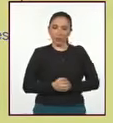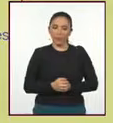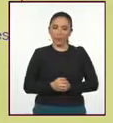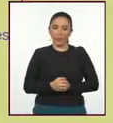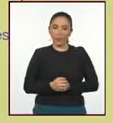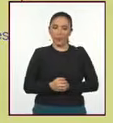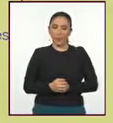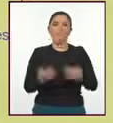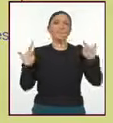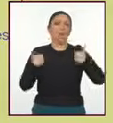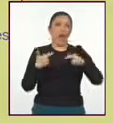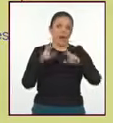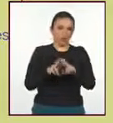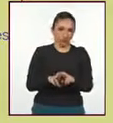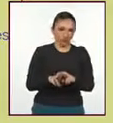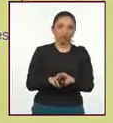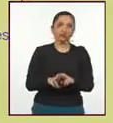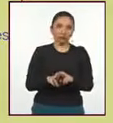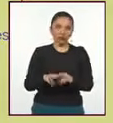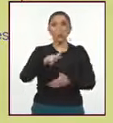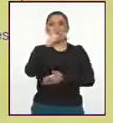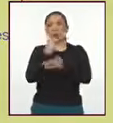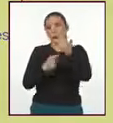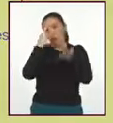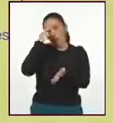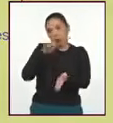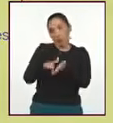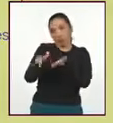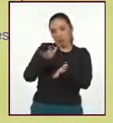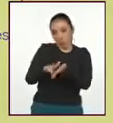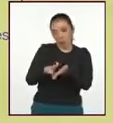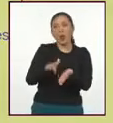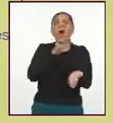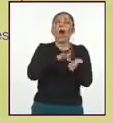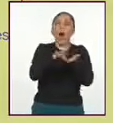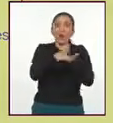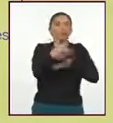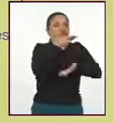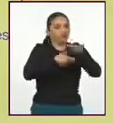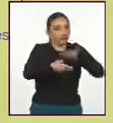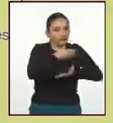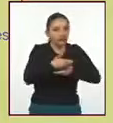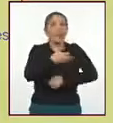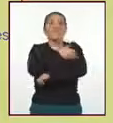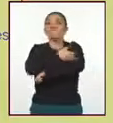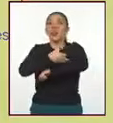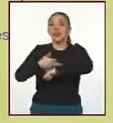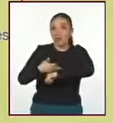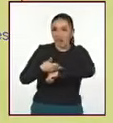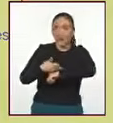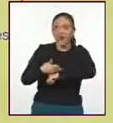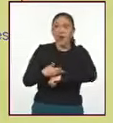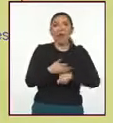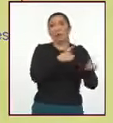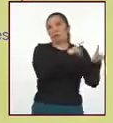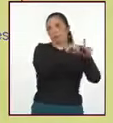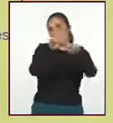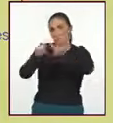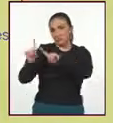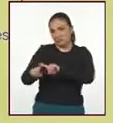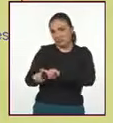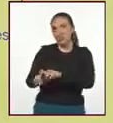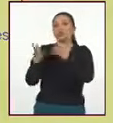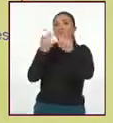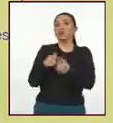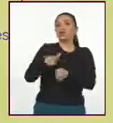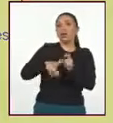los profesores, los programas de apoyo, el apoyo mutuo, la familia, diverso, la